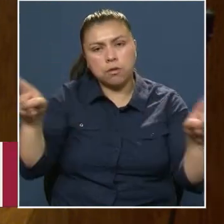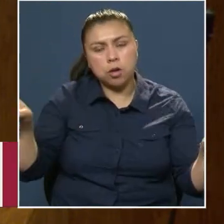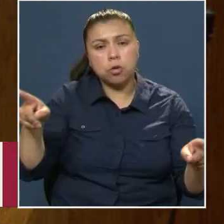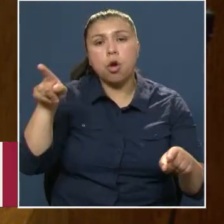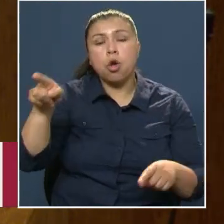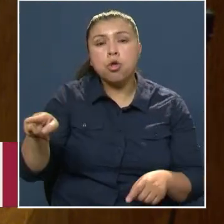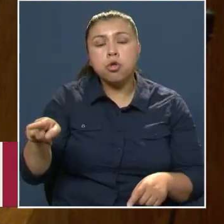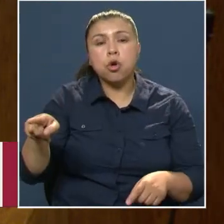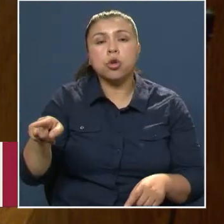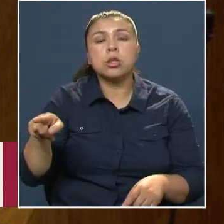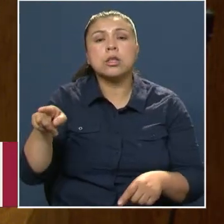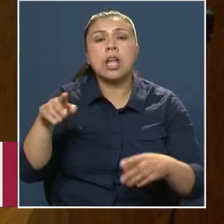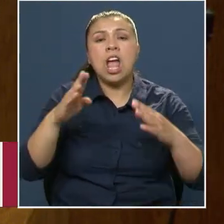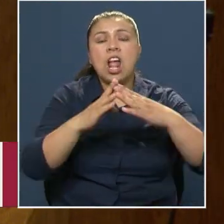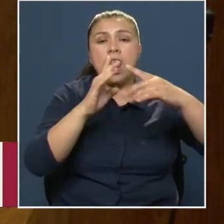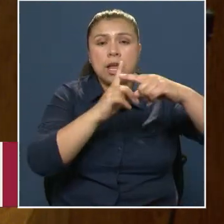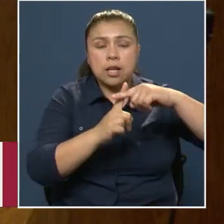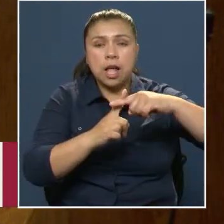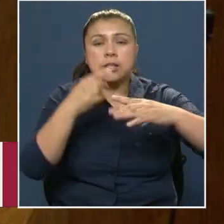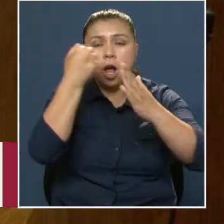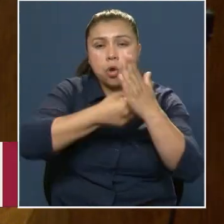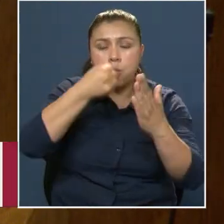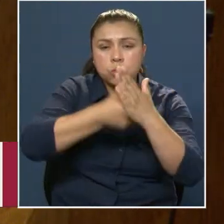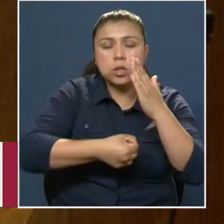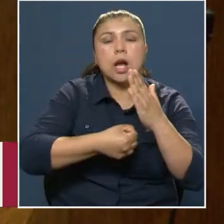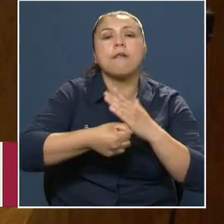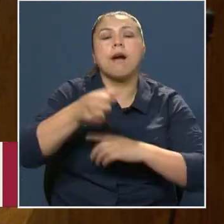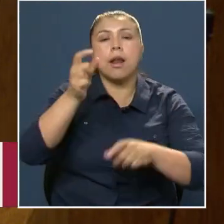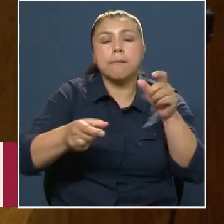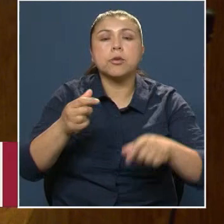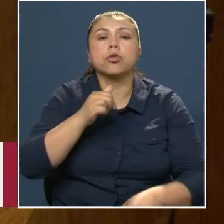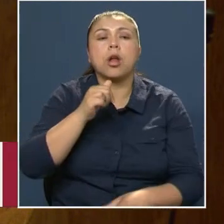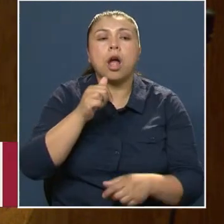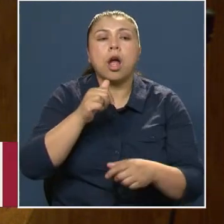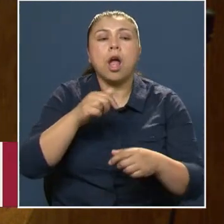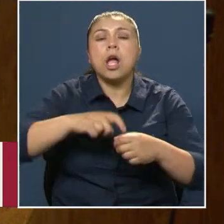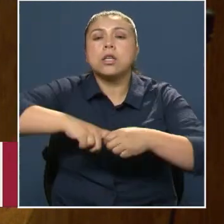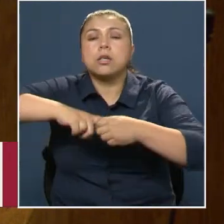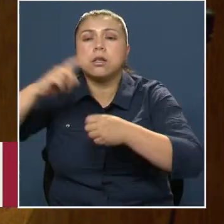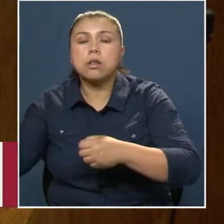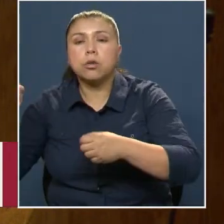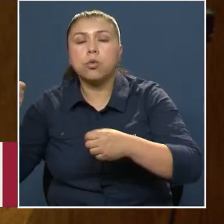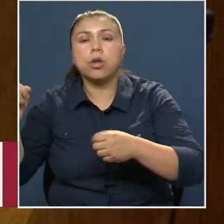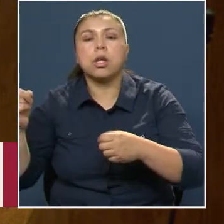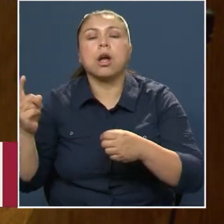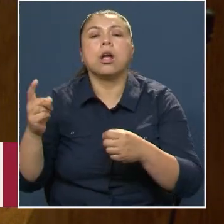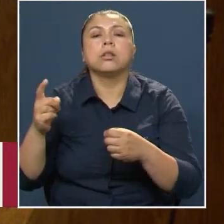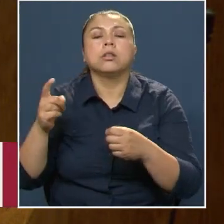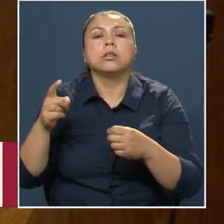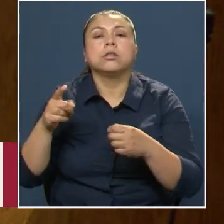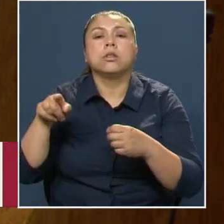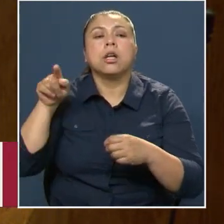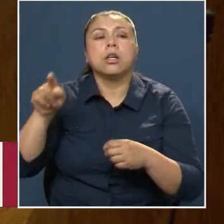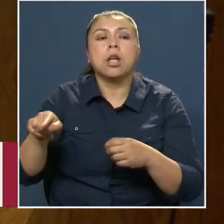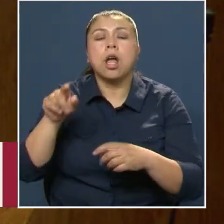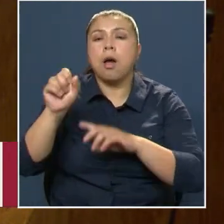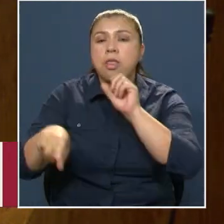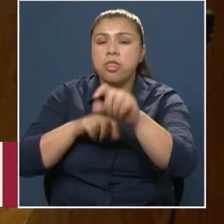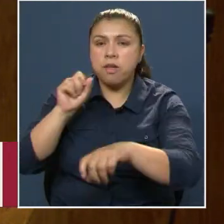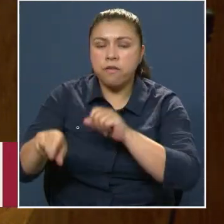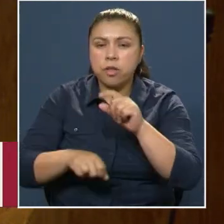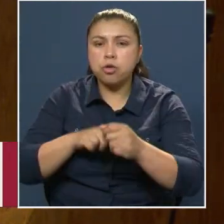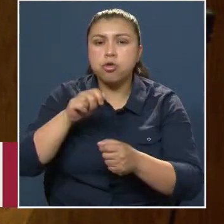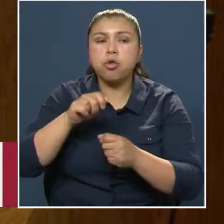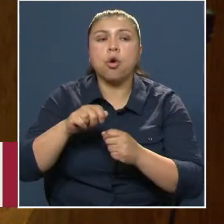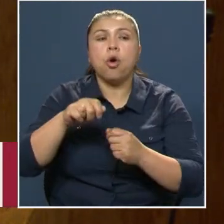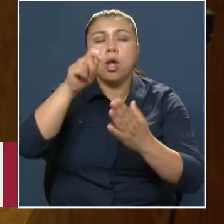que al alero de una iglesia que luchaba con los pobres y excluidas y excluidos, fuera pionera en la defensa y registro